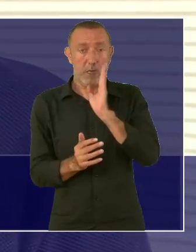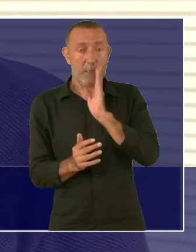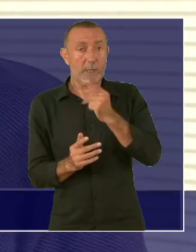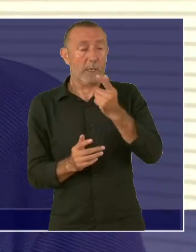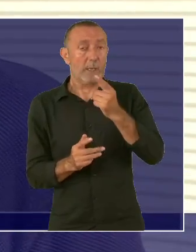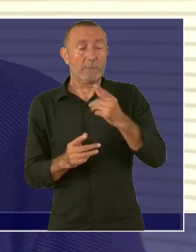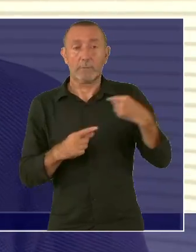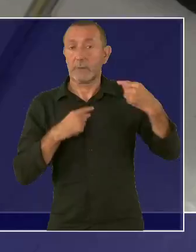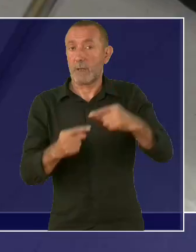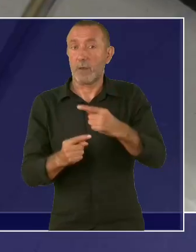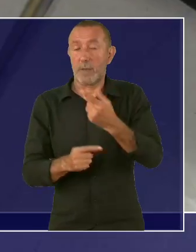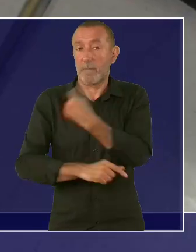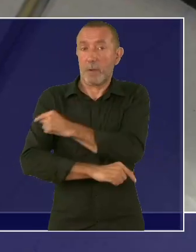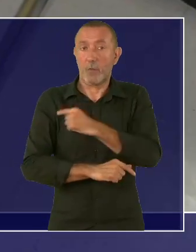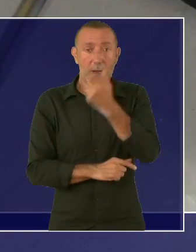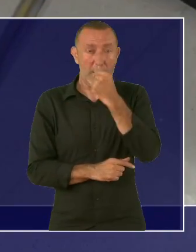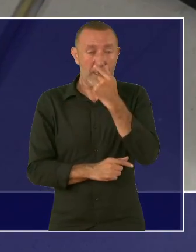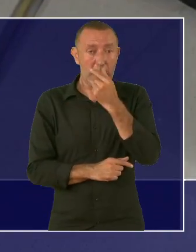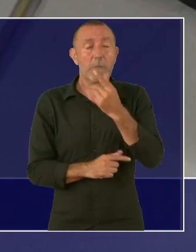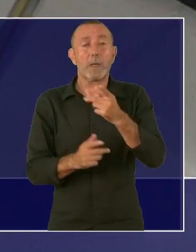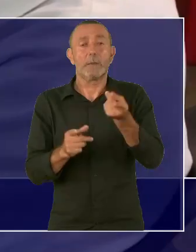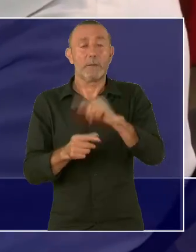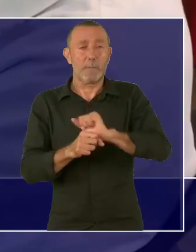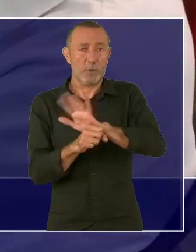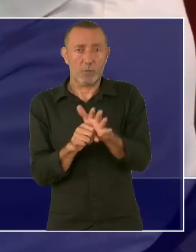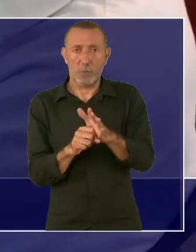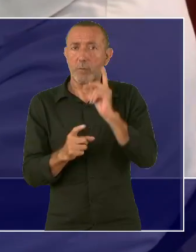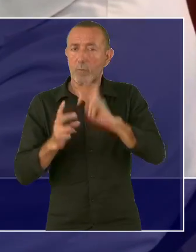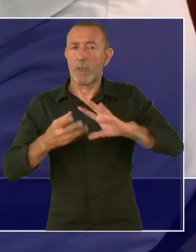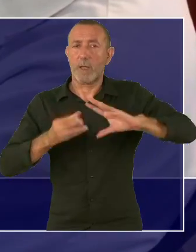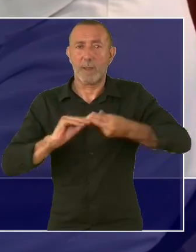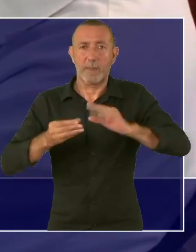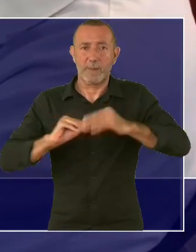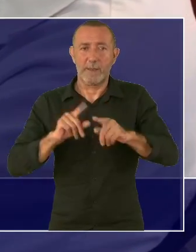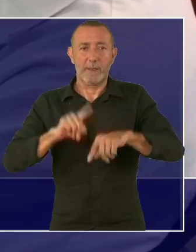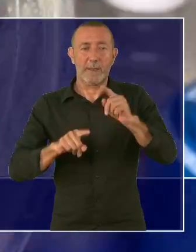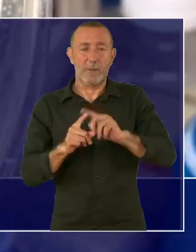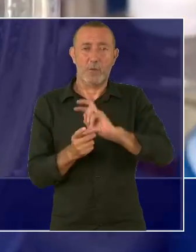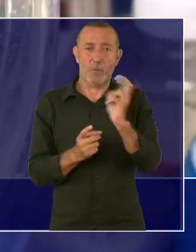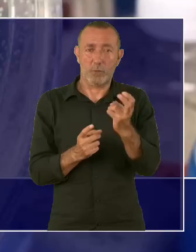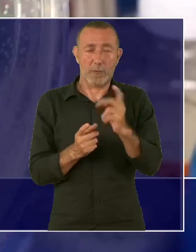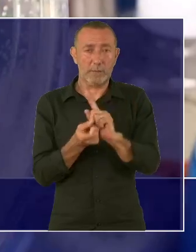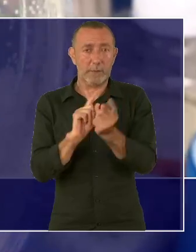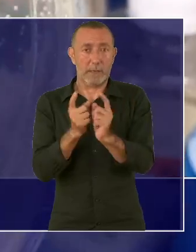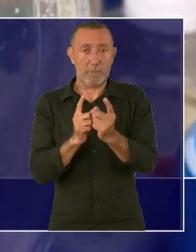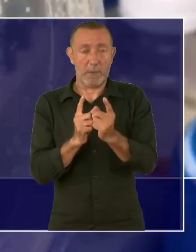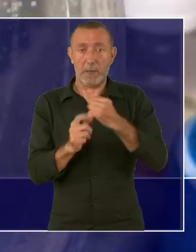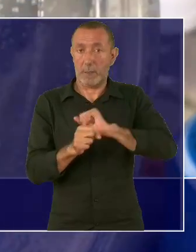habrá que vacunarla de COVID. Con fórmulas adaptadas a las subvariantes de Omicron, porque aseguran el COVID es un